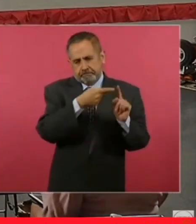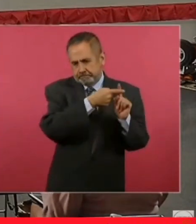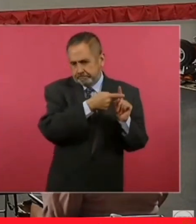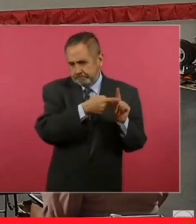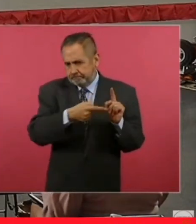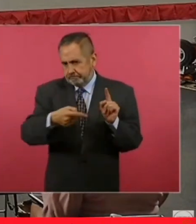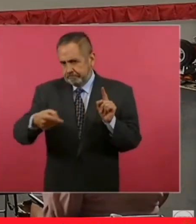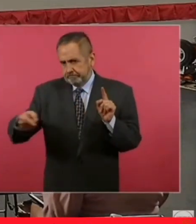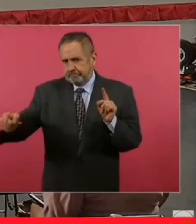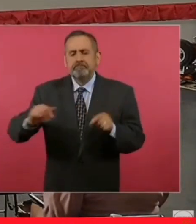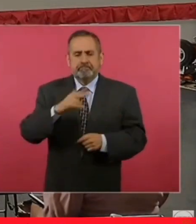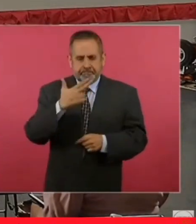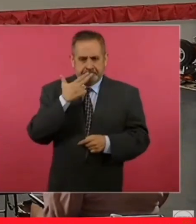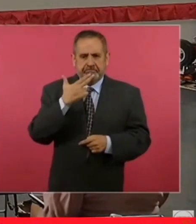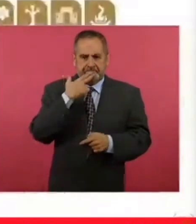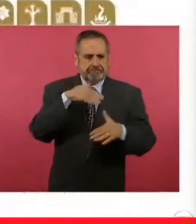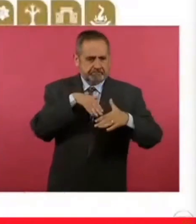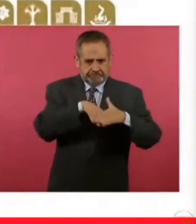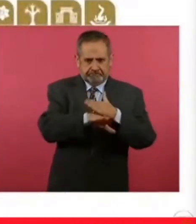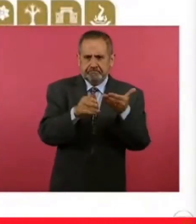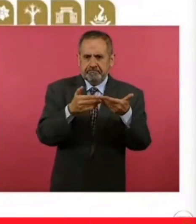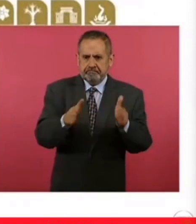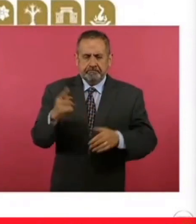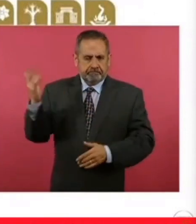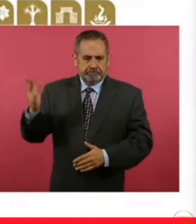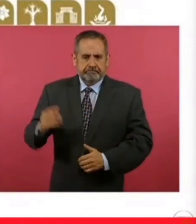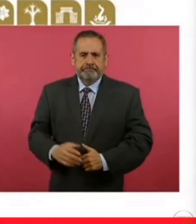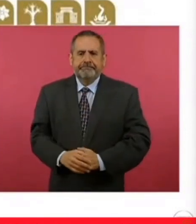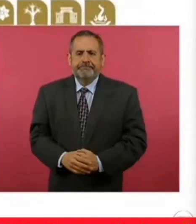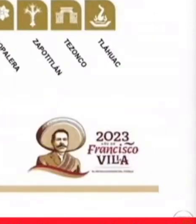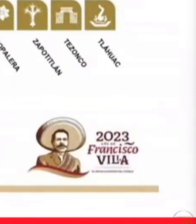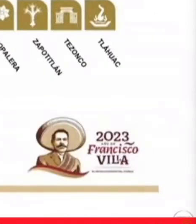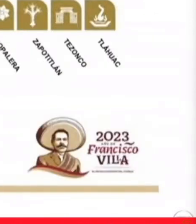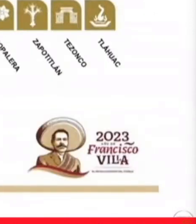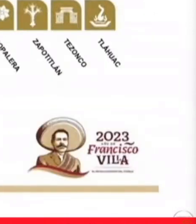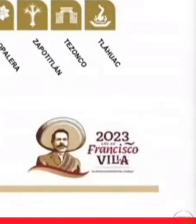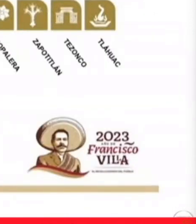está funcionando. En el primer tramo